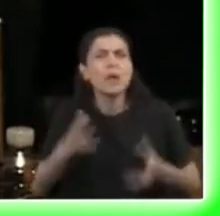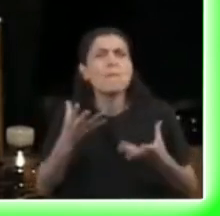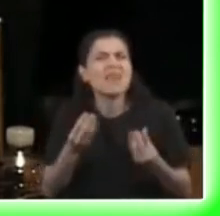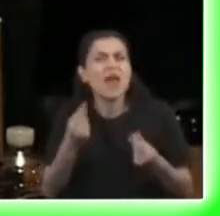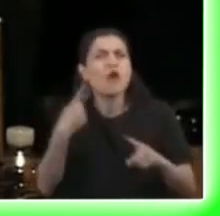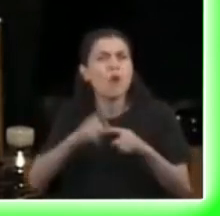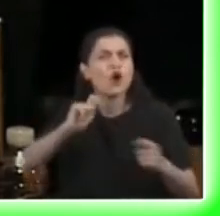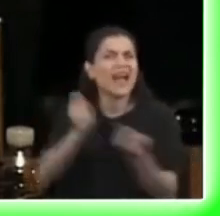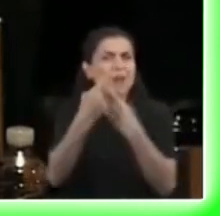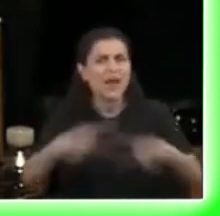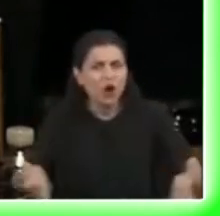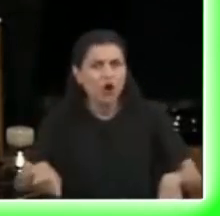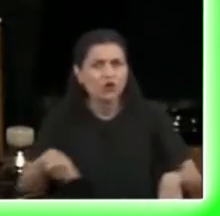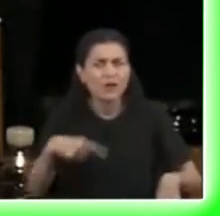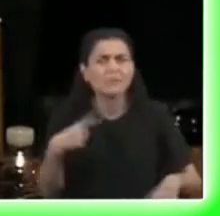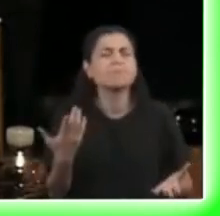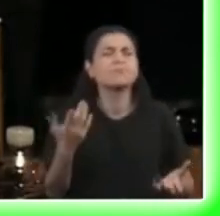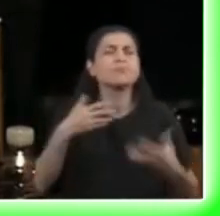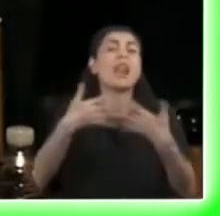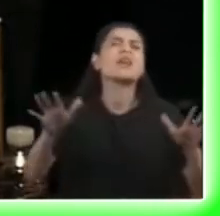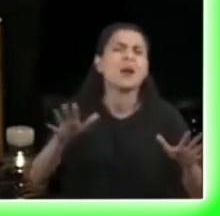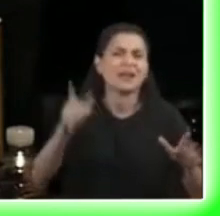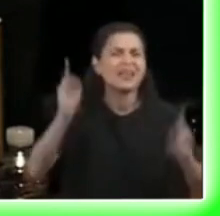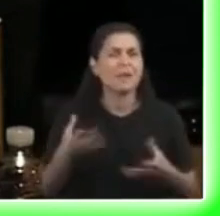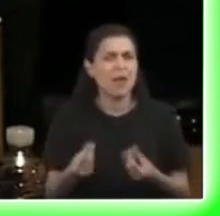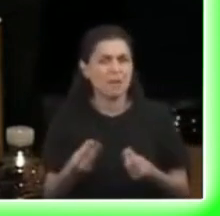cambio. Bueno, sí, claro.